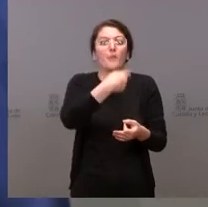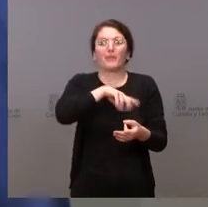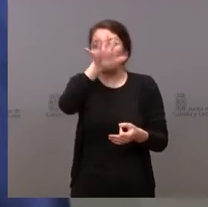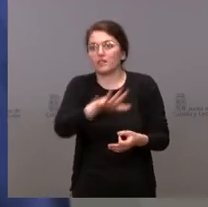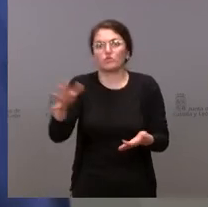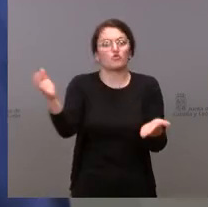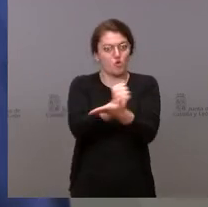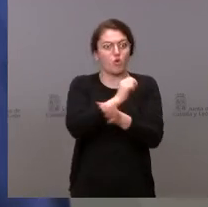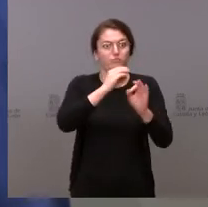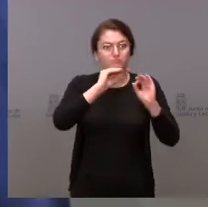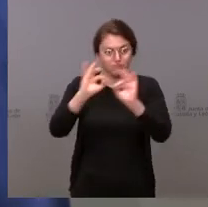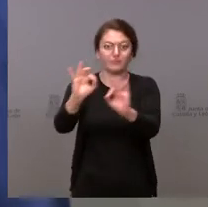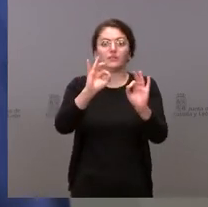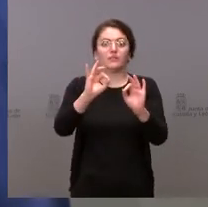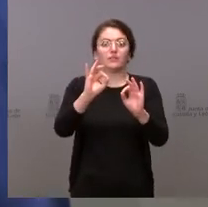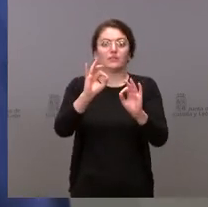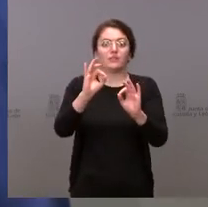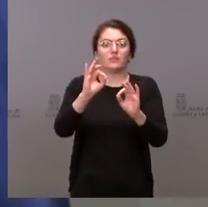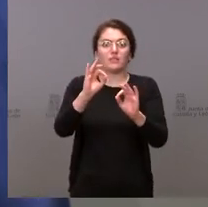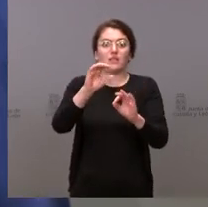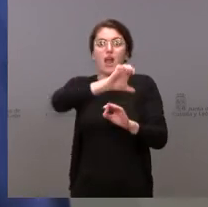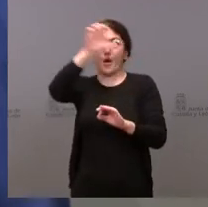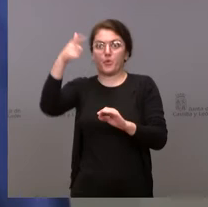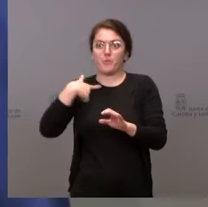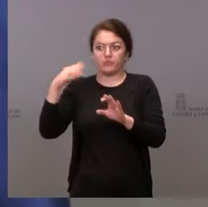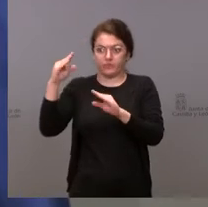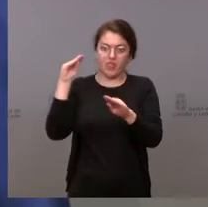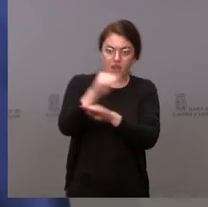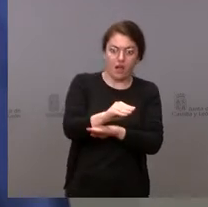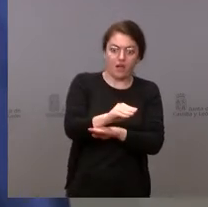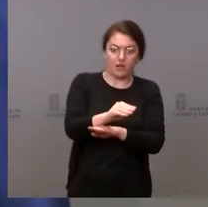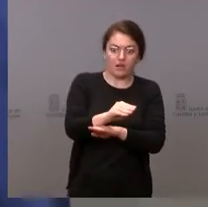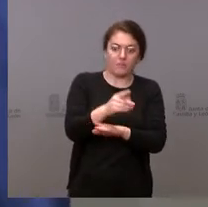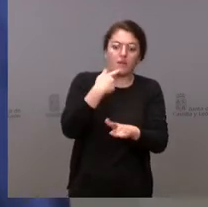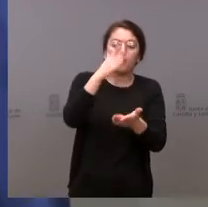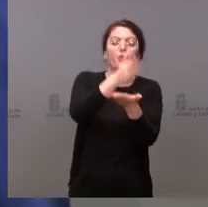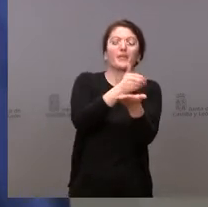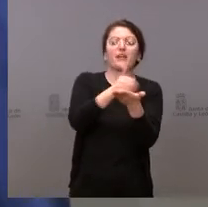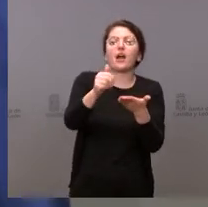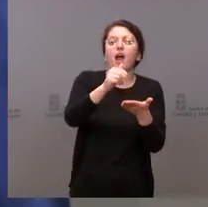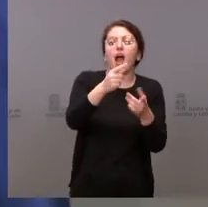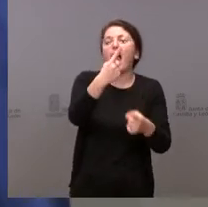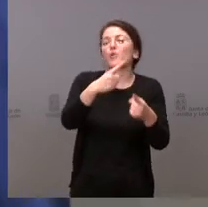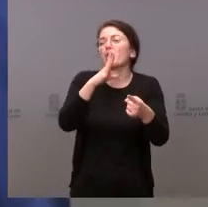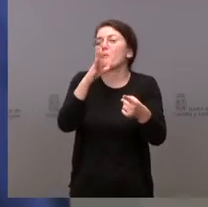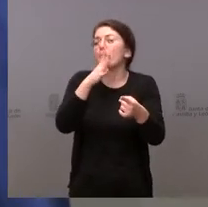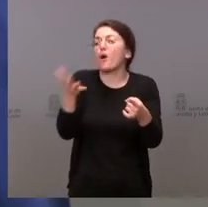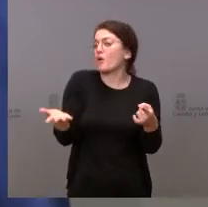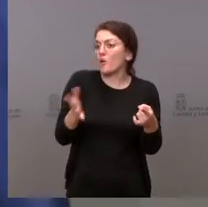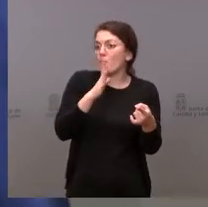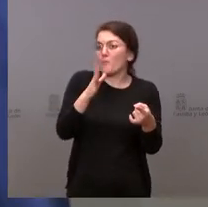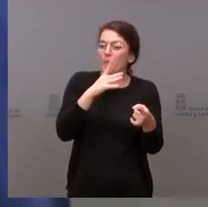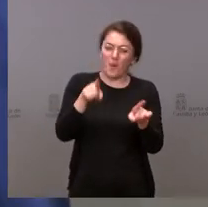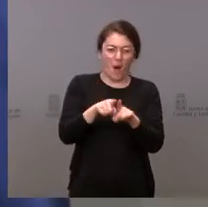sólo entre algunas comunidades autónomas simplemente por el pago de favores parlamentarios